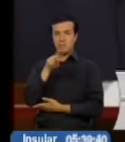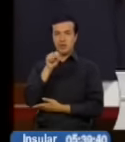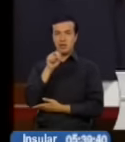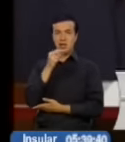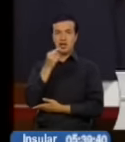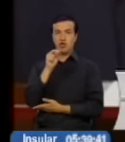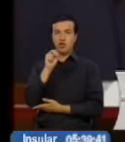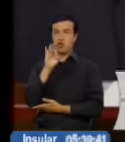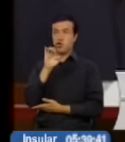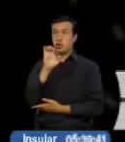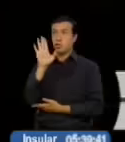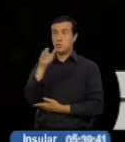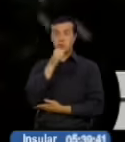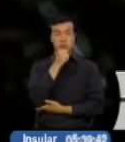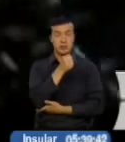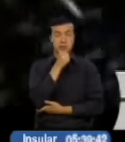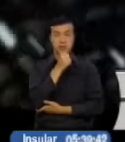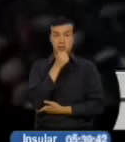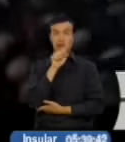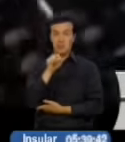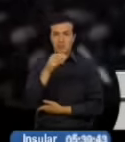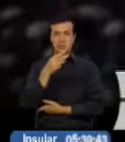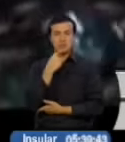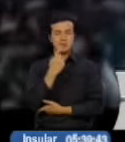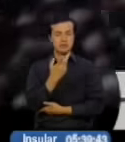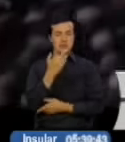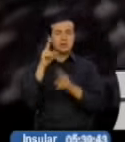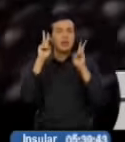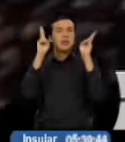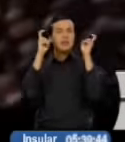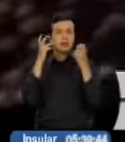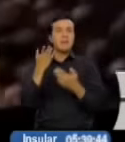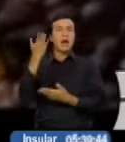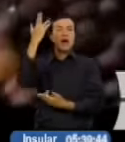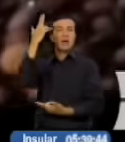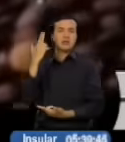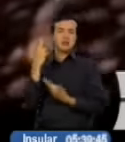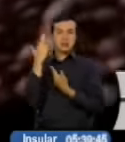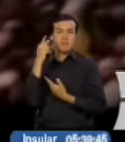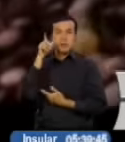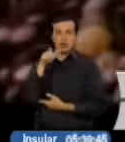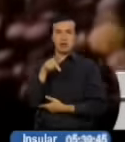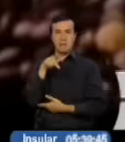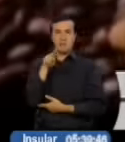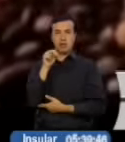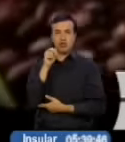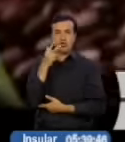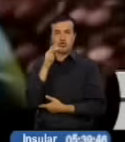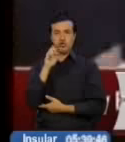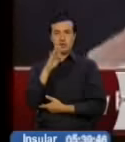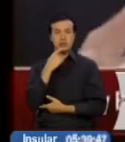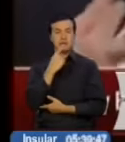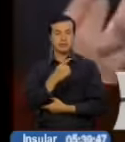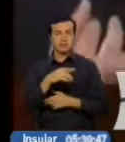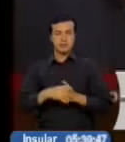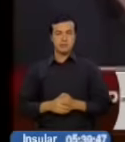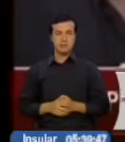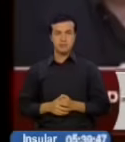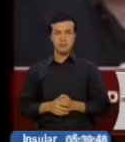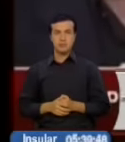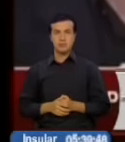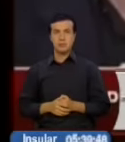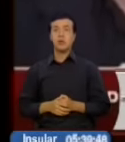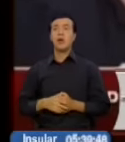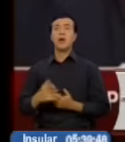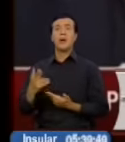de entrevistas en Ecoavisa, se refirió en los siguientes términos a la dictadura del fallecido general chileno Augusto Pinochet. Chile estuvo muy estable